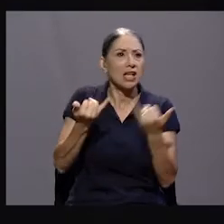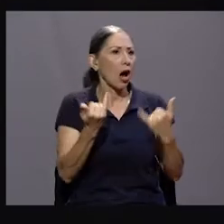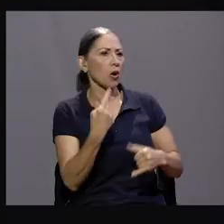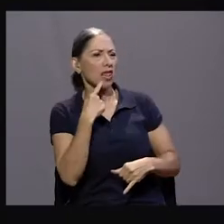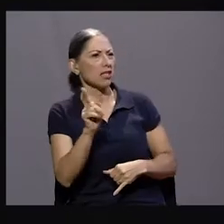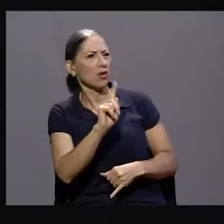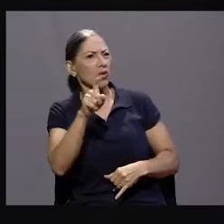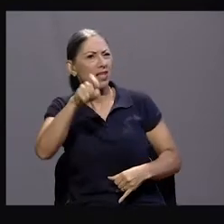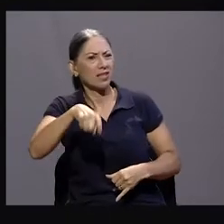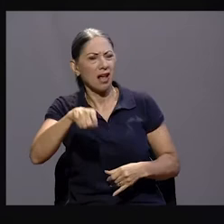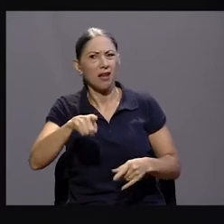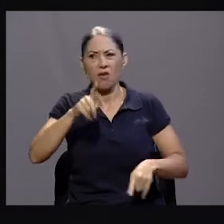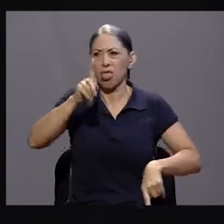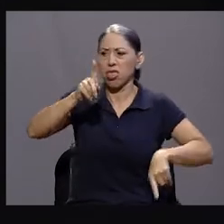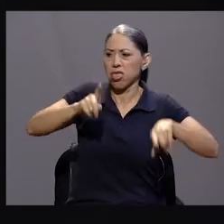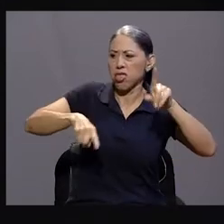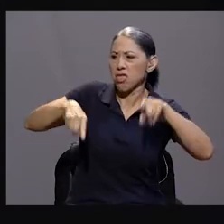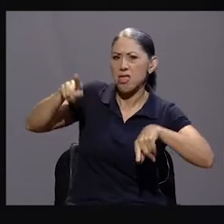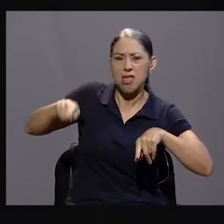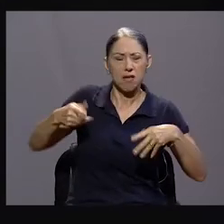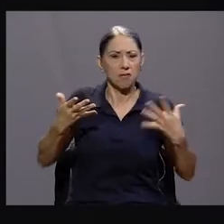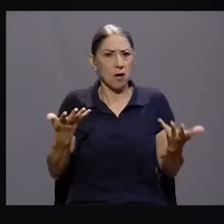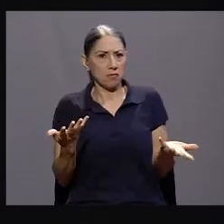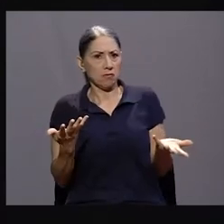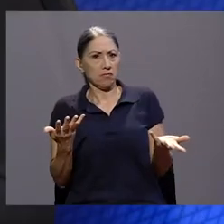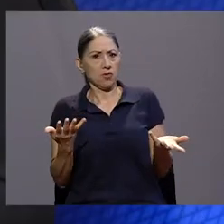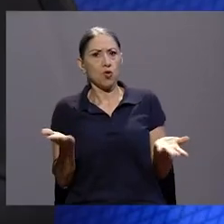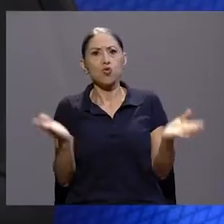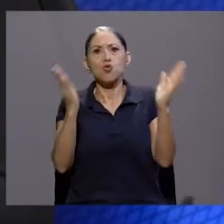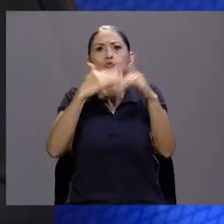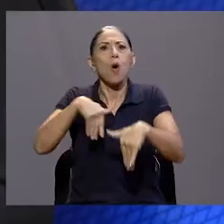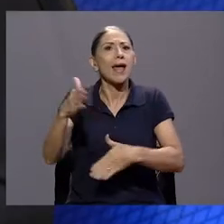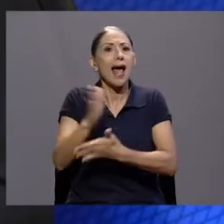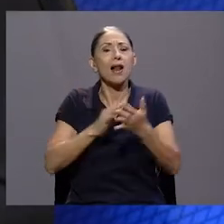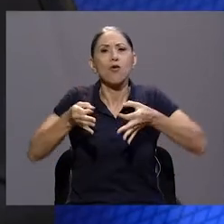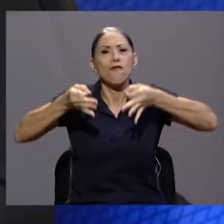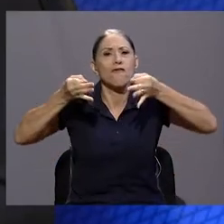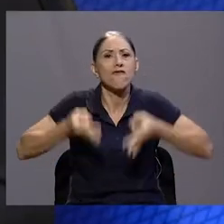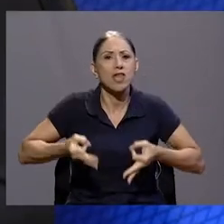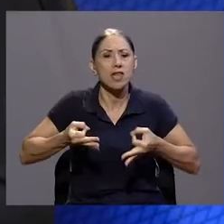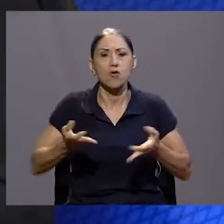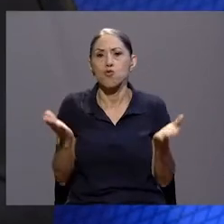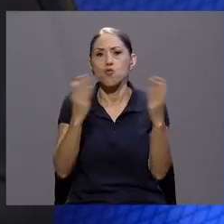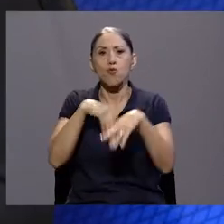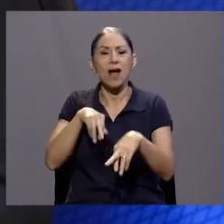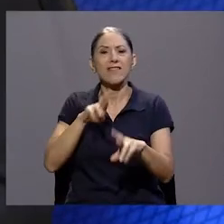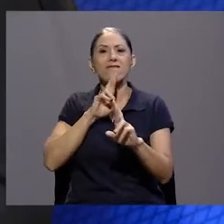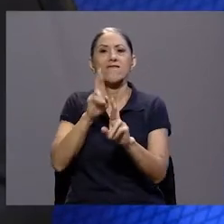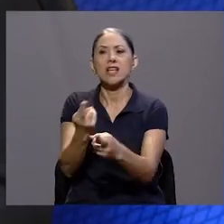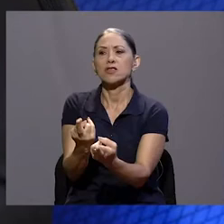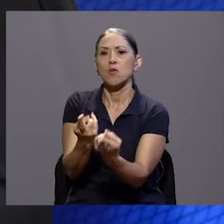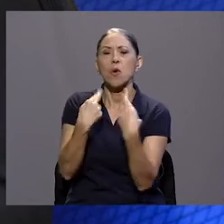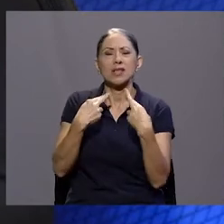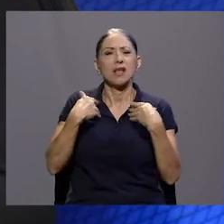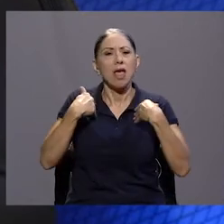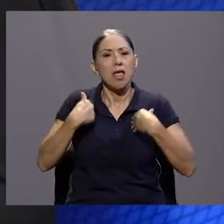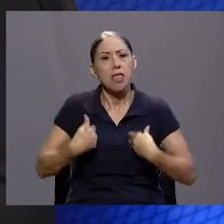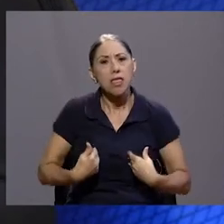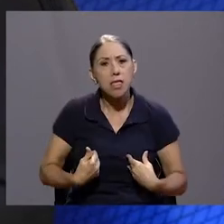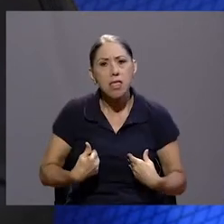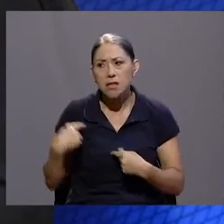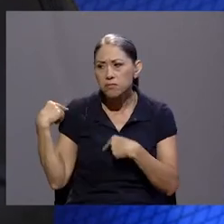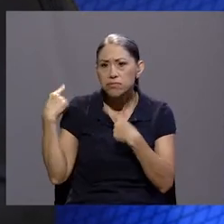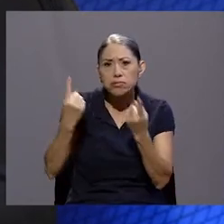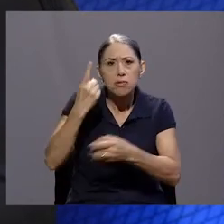hace que la falta de tener algo fijo la falta de respuesta nos agote la incertidumbre ha sido pan de cada día durante